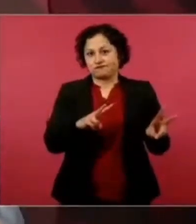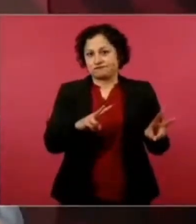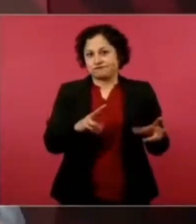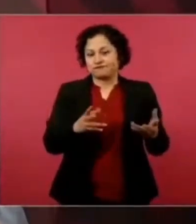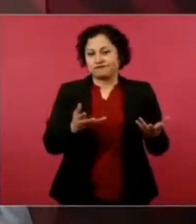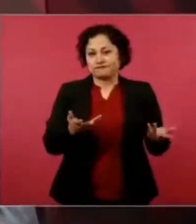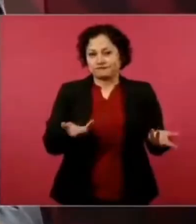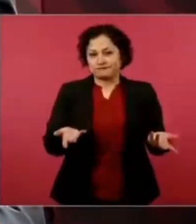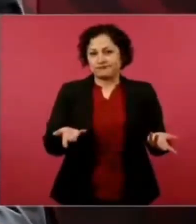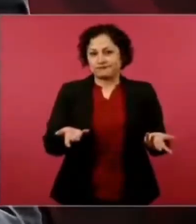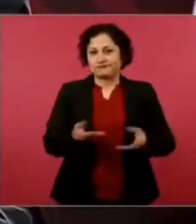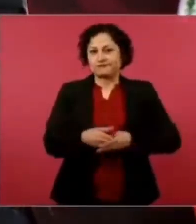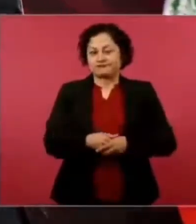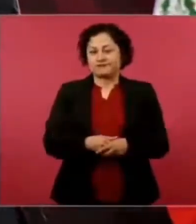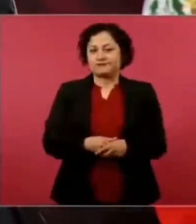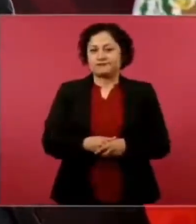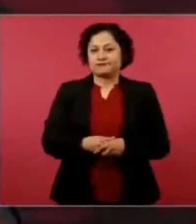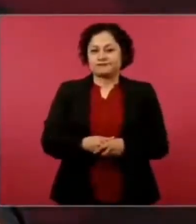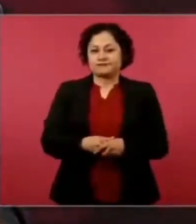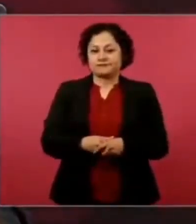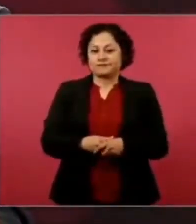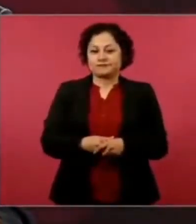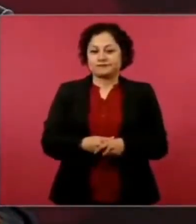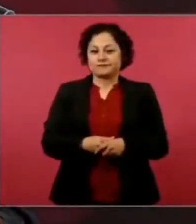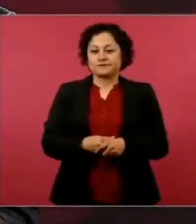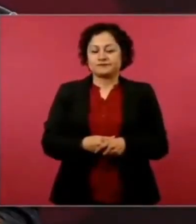Ya tienen que